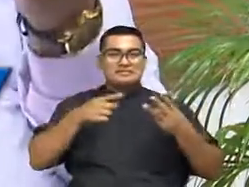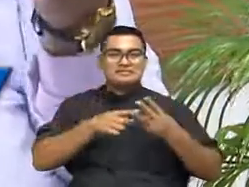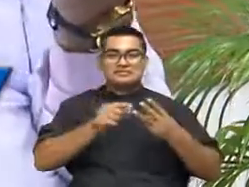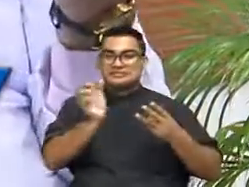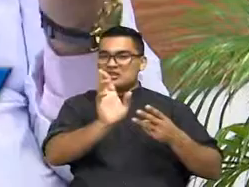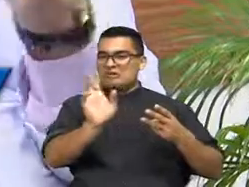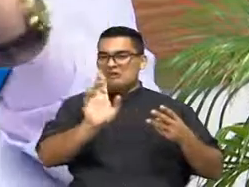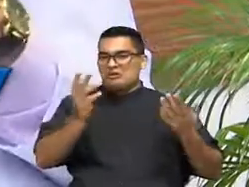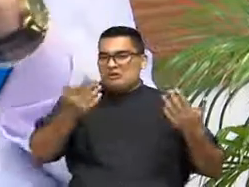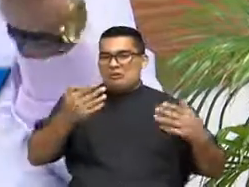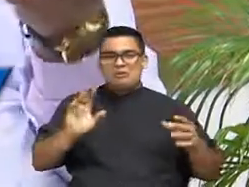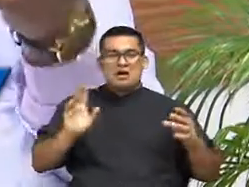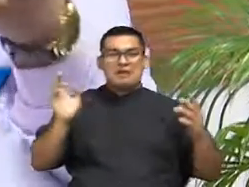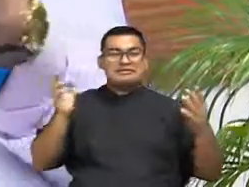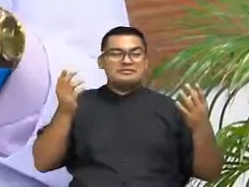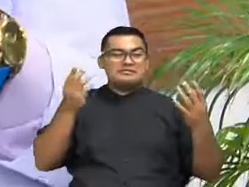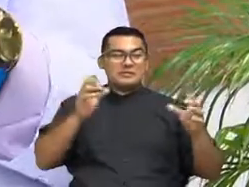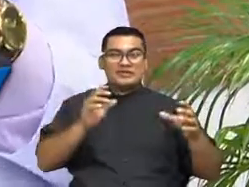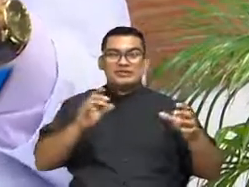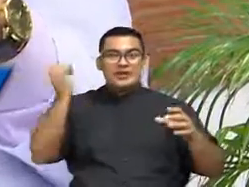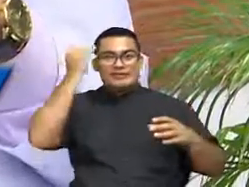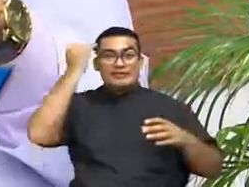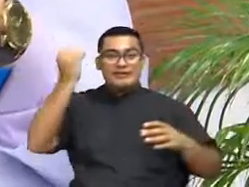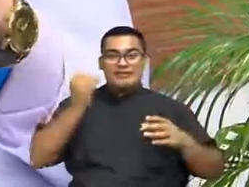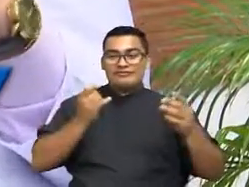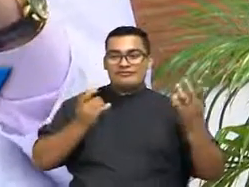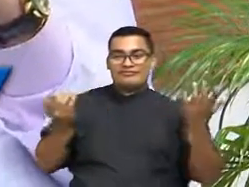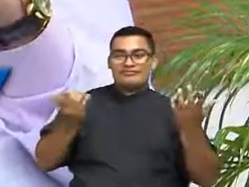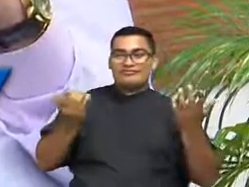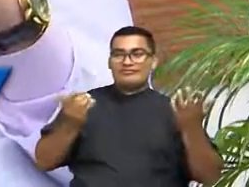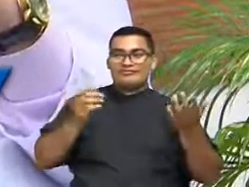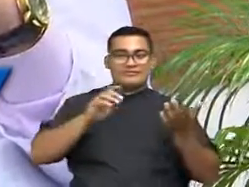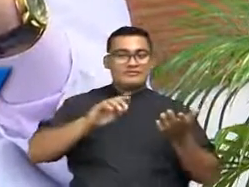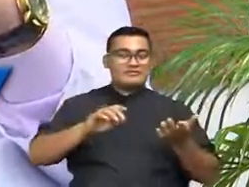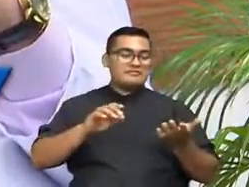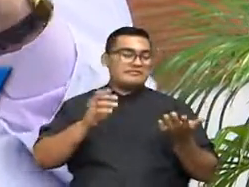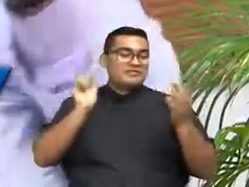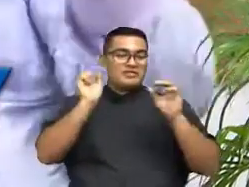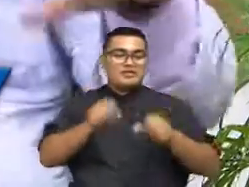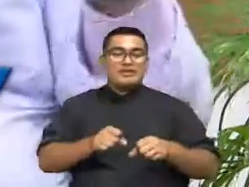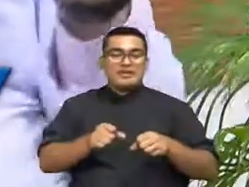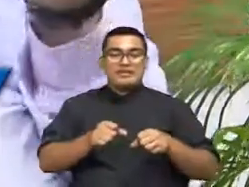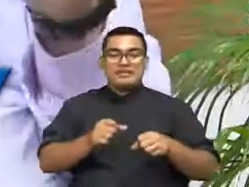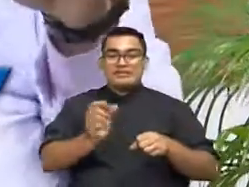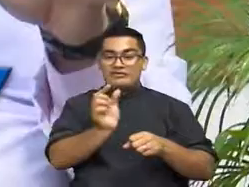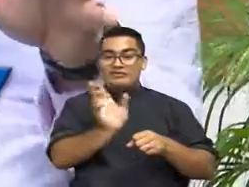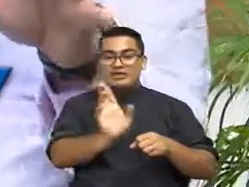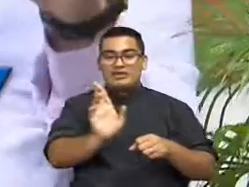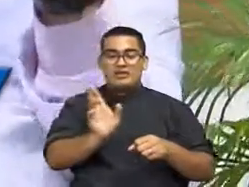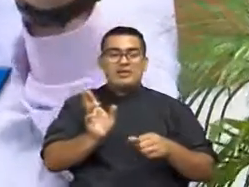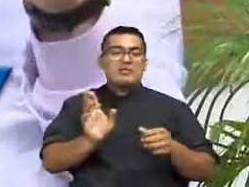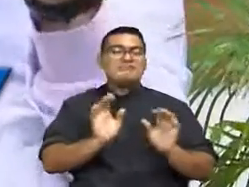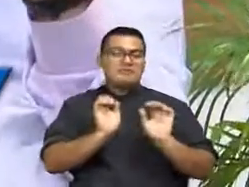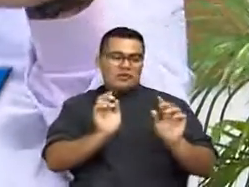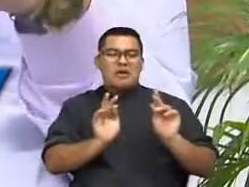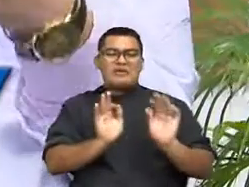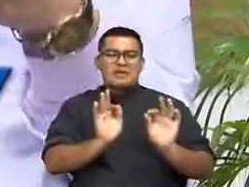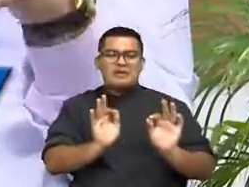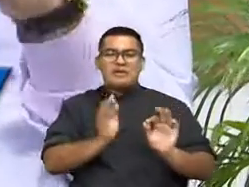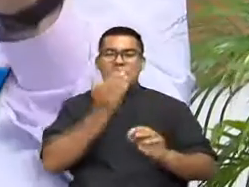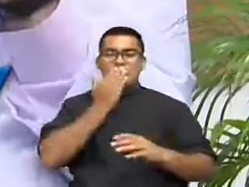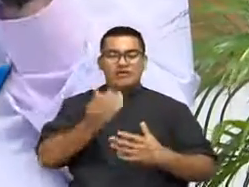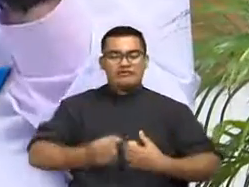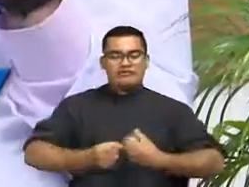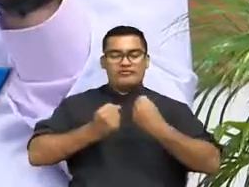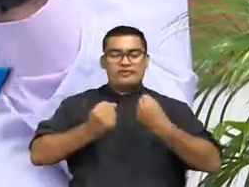bala, qué sé yo, de cualquier manera. Con galleta y mantequilla. Exacto, por ejemplo, pero no solo nos enfrasquemos en el frijol, porque nosotros, claro, el frijol lo tenemos